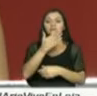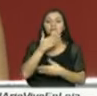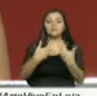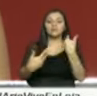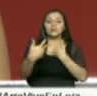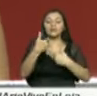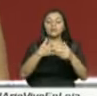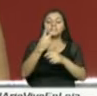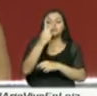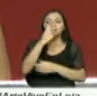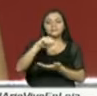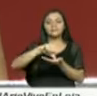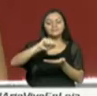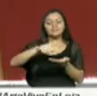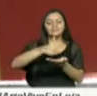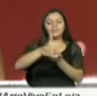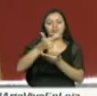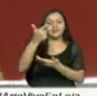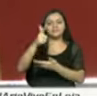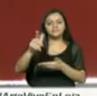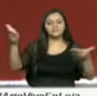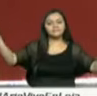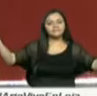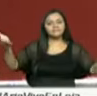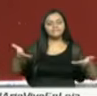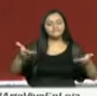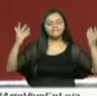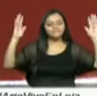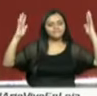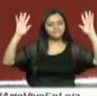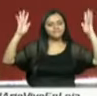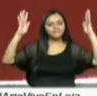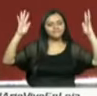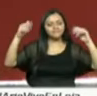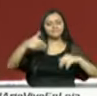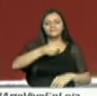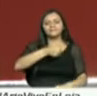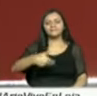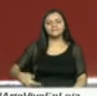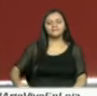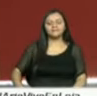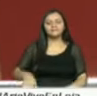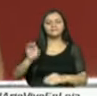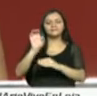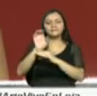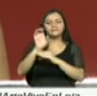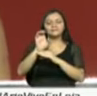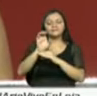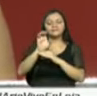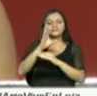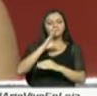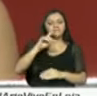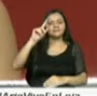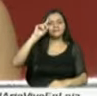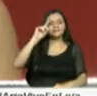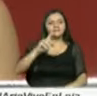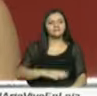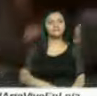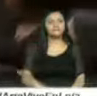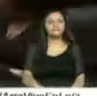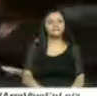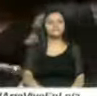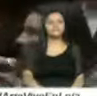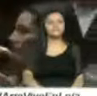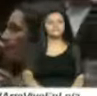Vivas en la ciudad de Loja. Recibamos con un gran aplauso al señor Presidente Constitucional de la República,